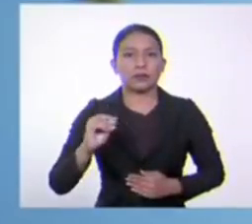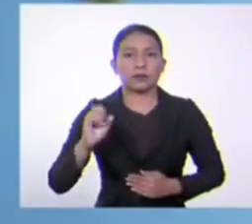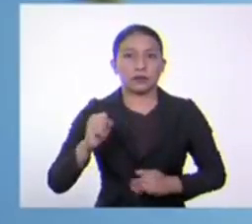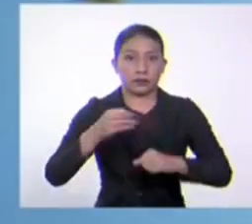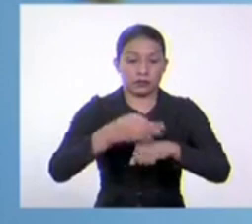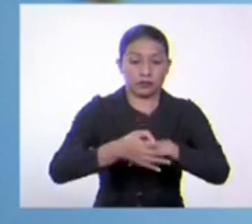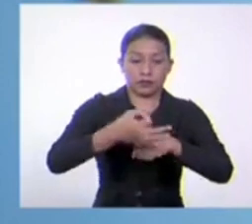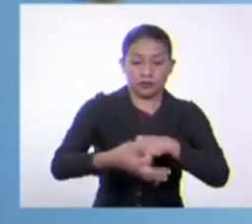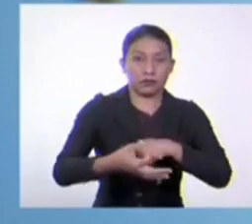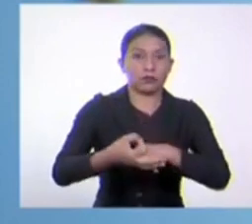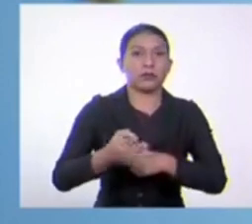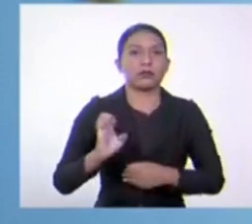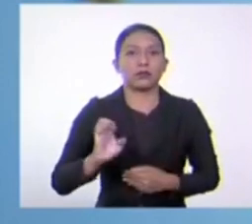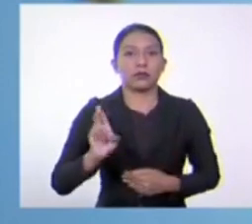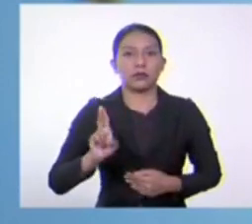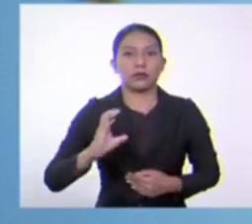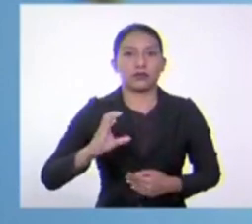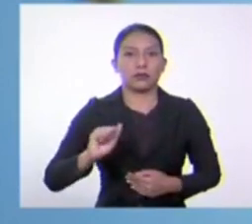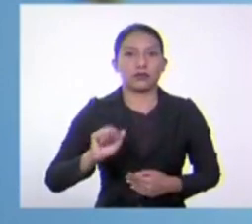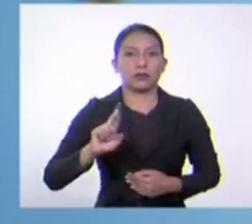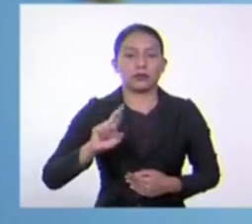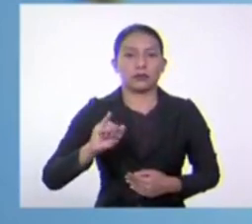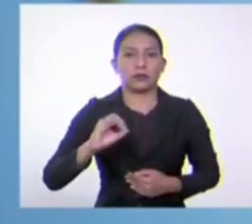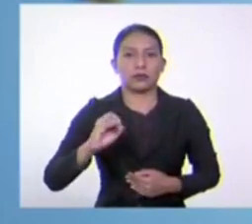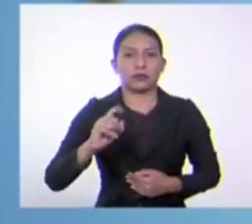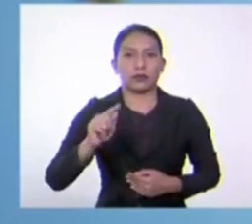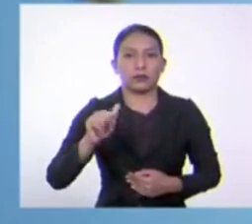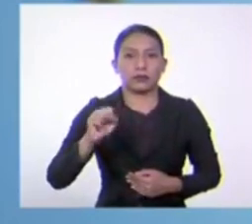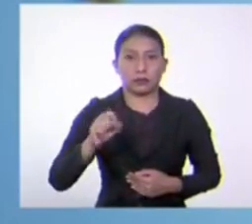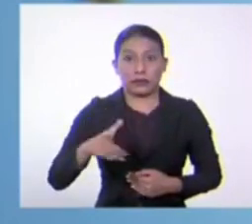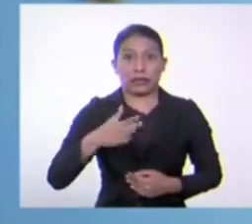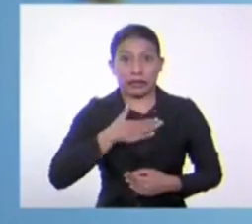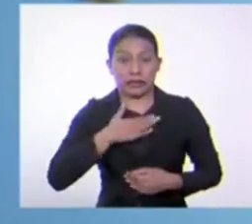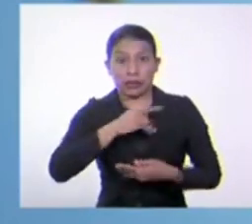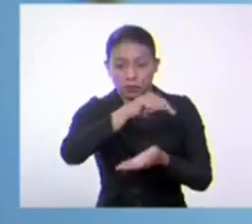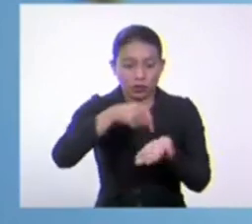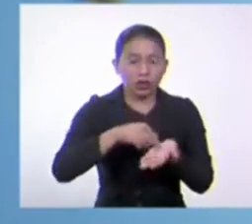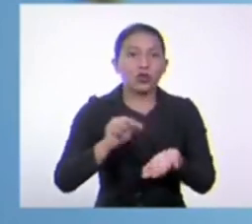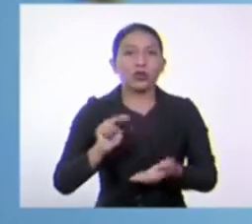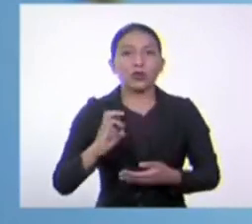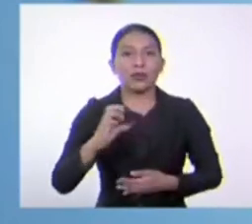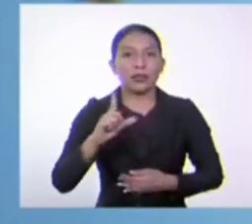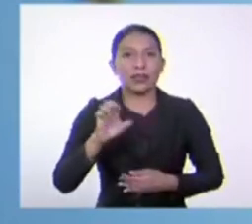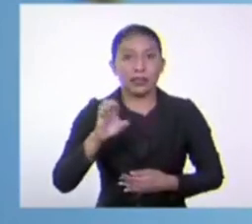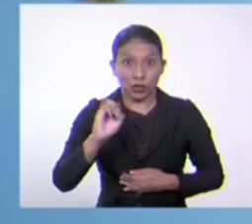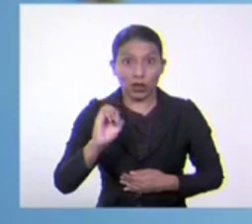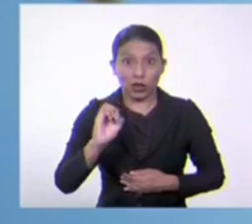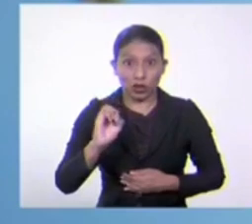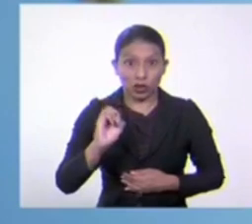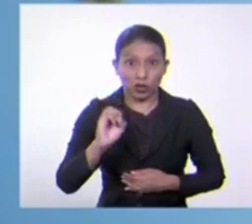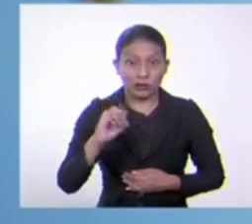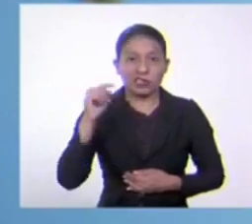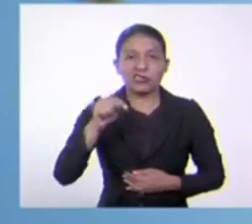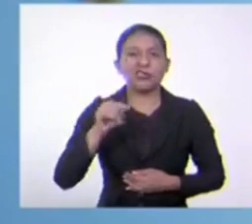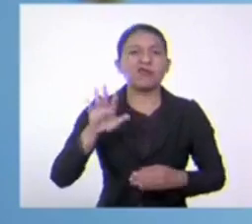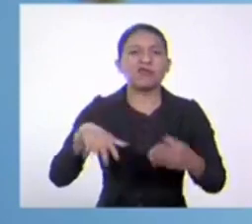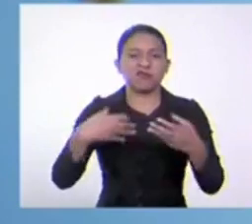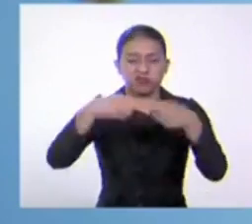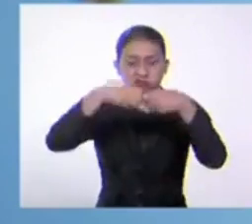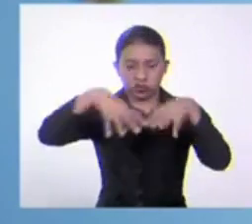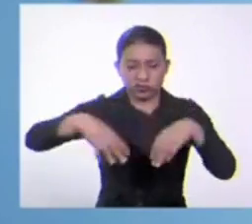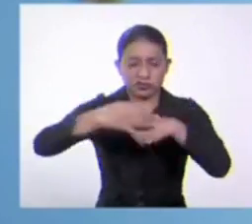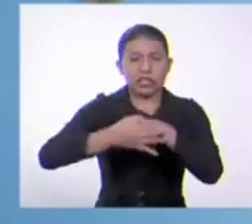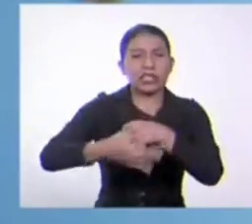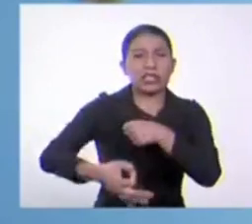células eucariotas, es decir, las células con núcleo, son estructuras subcelulares que